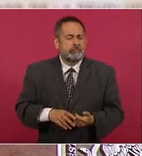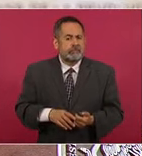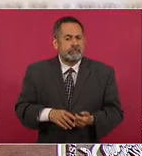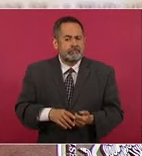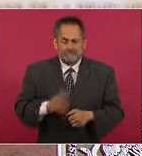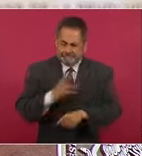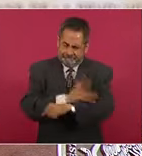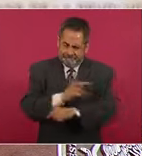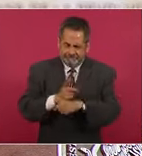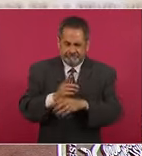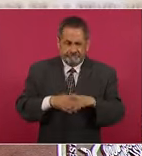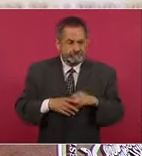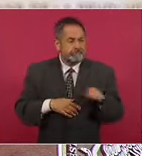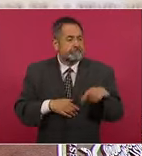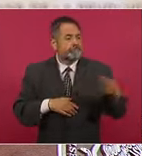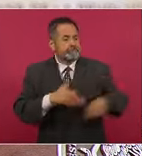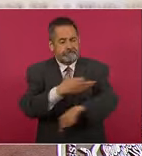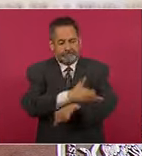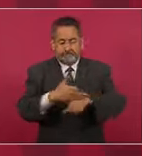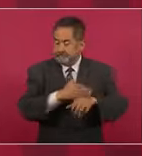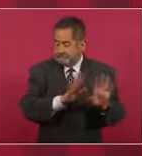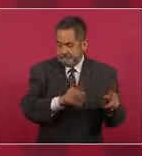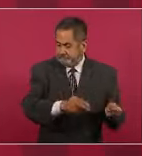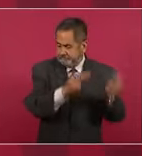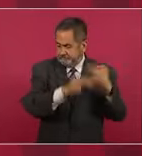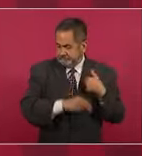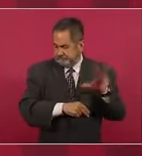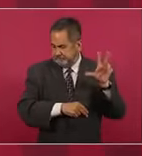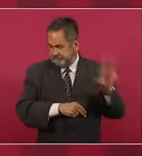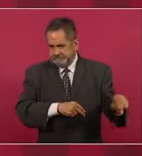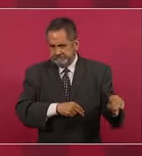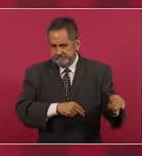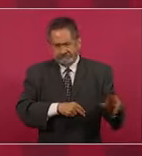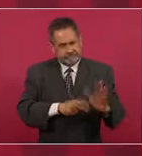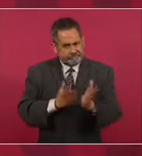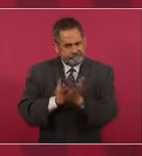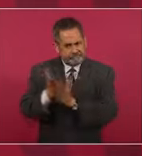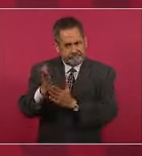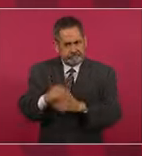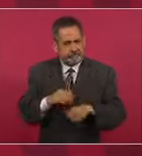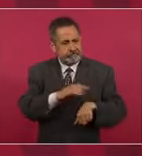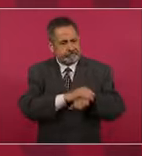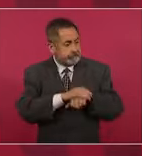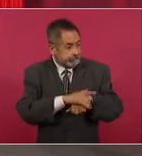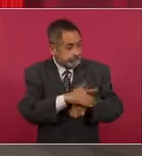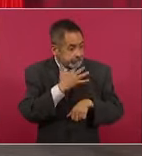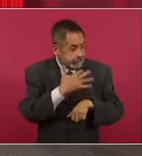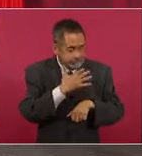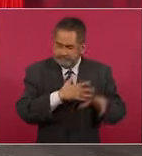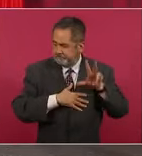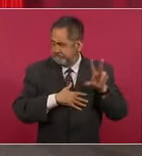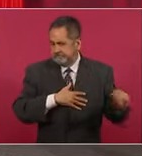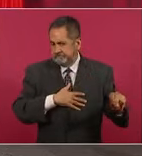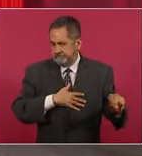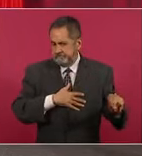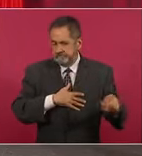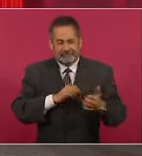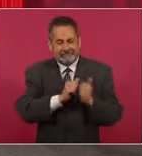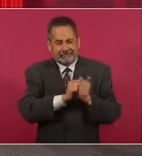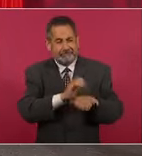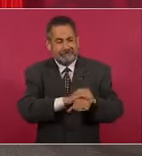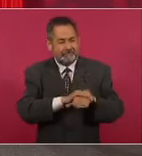de decirle a un familiar no, a un amigo íntimo,